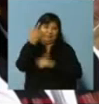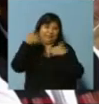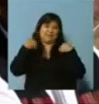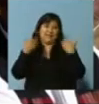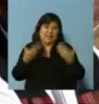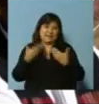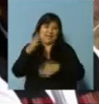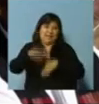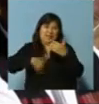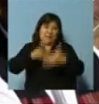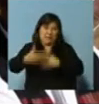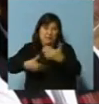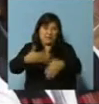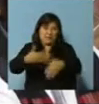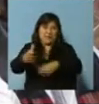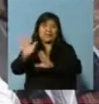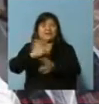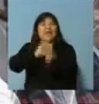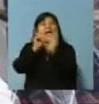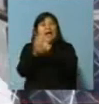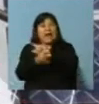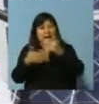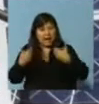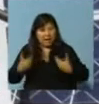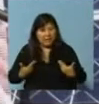gran cambio. Y bueno,